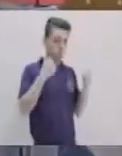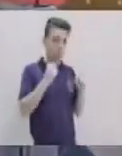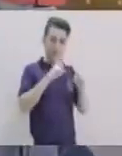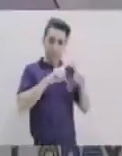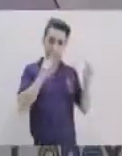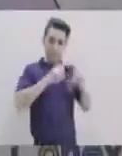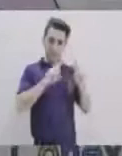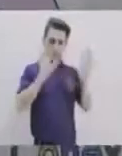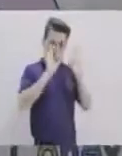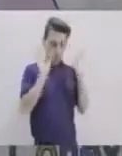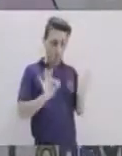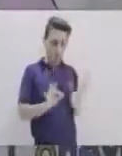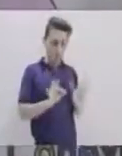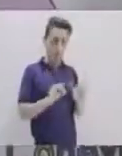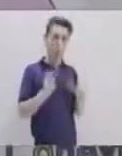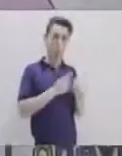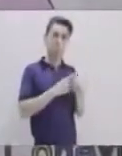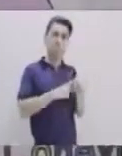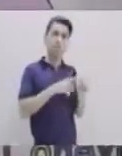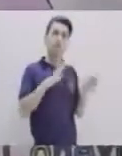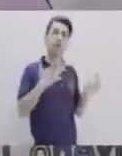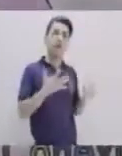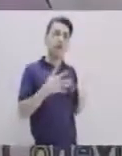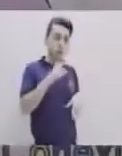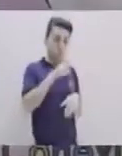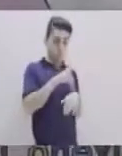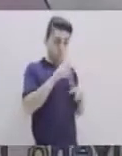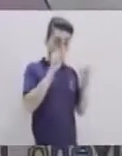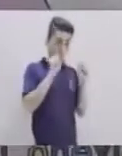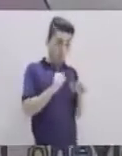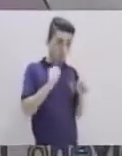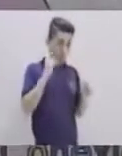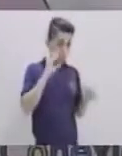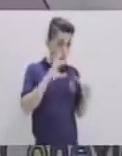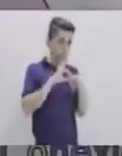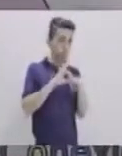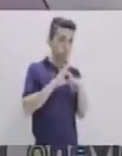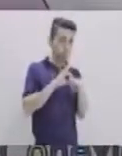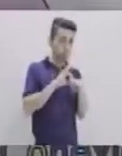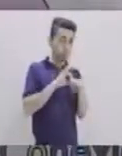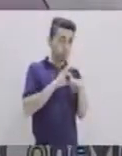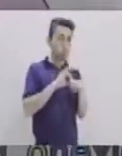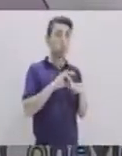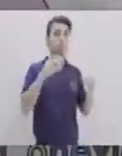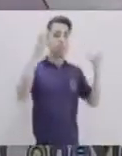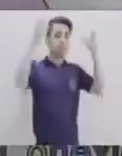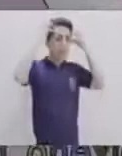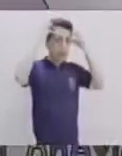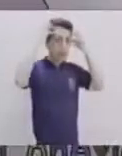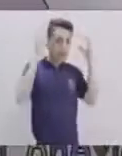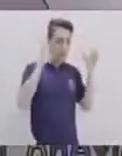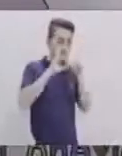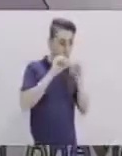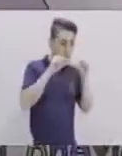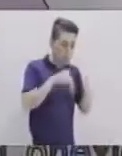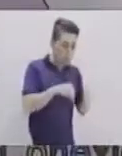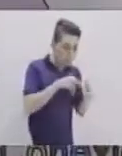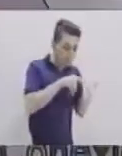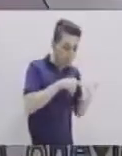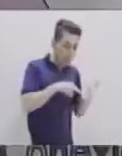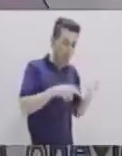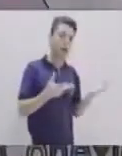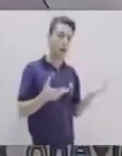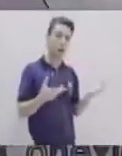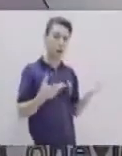diferentes formas. La primera es que tú puedes conectarte. ¿Cómo vas a conectar tu cerebro con la lectura? Pensando,